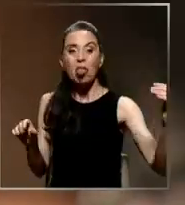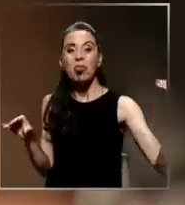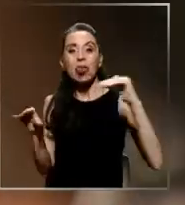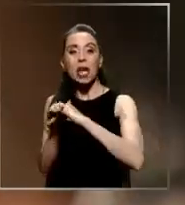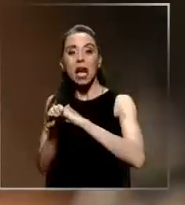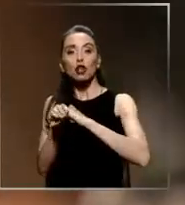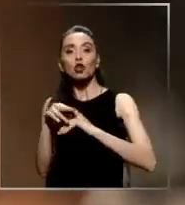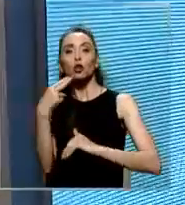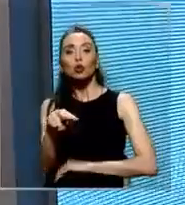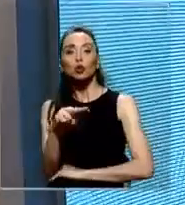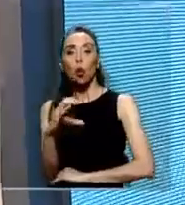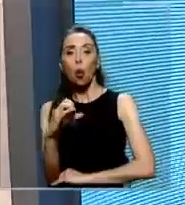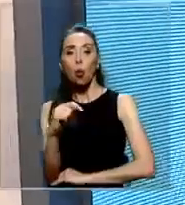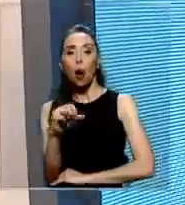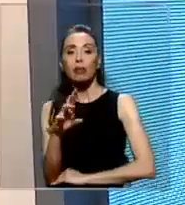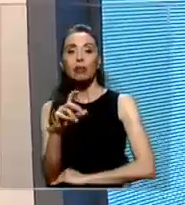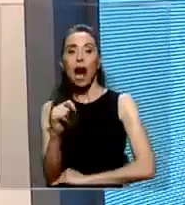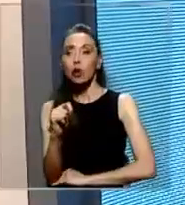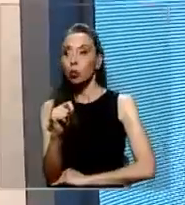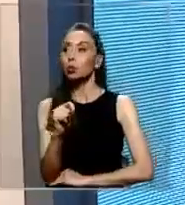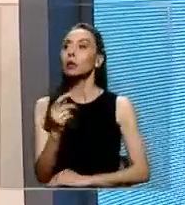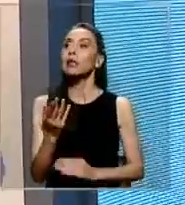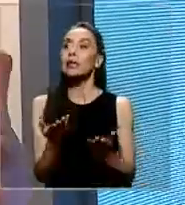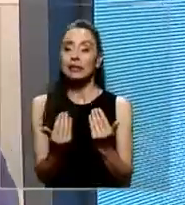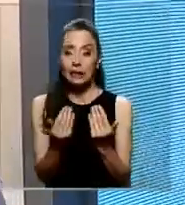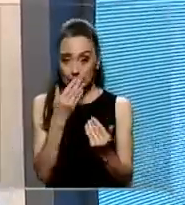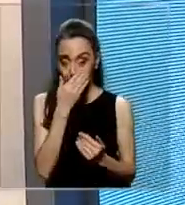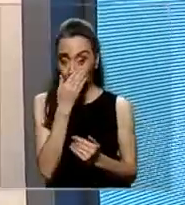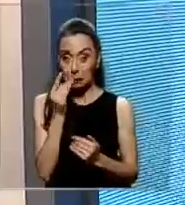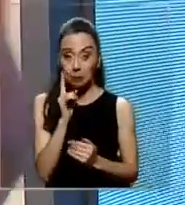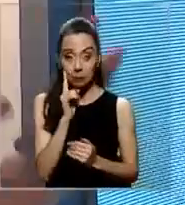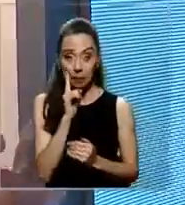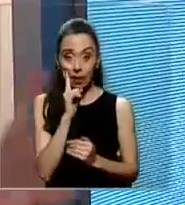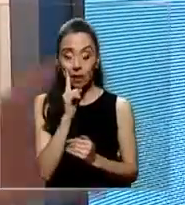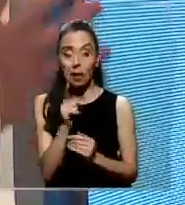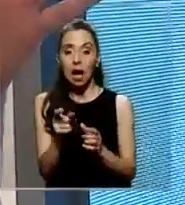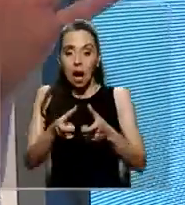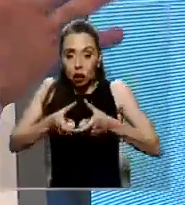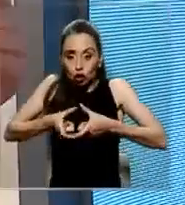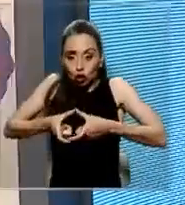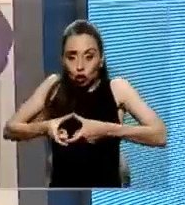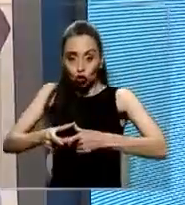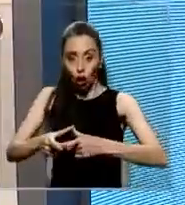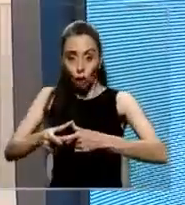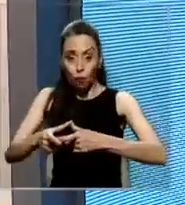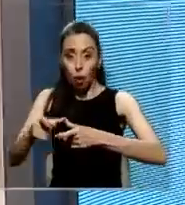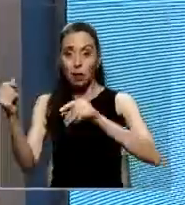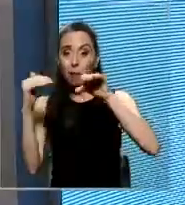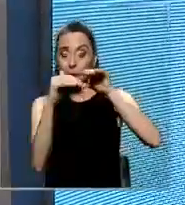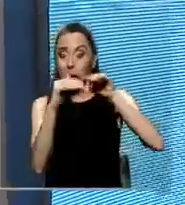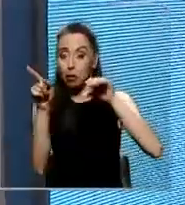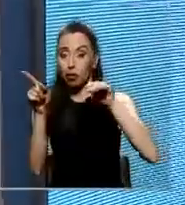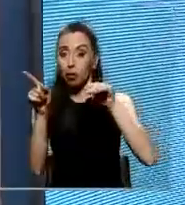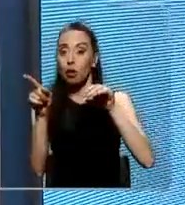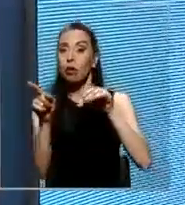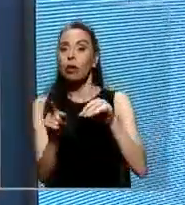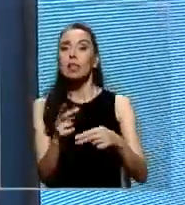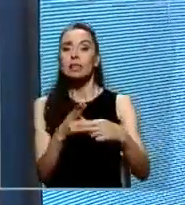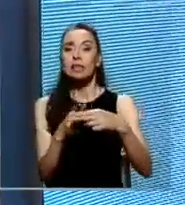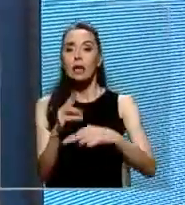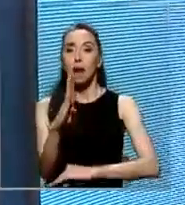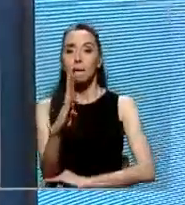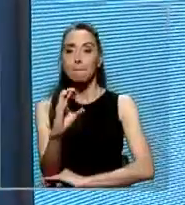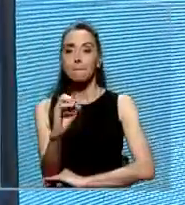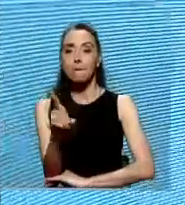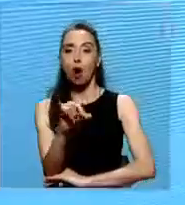RUT. Es que puedan tener habilitado, por así decirlo, el soporte de software, claro, para poder tener el bolsillo familiar